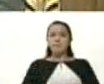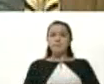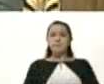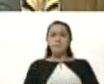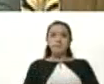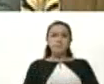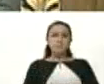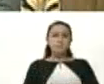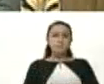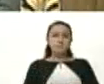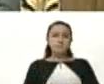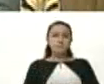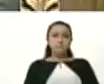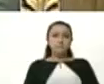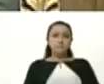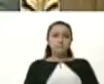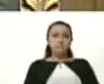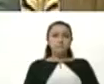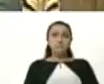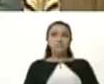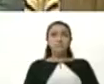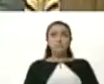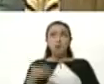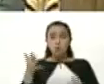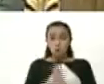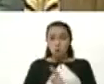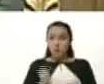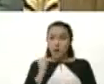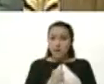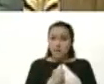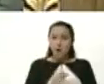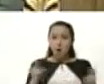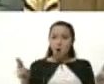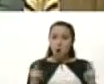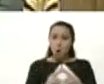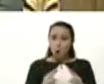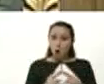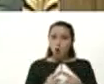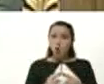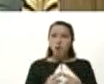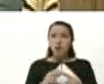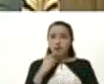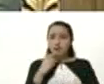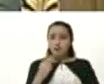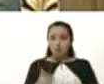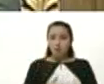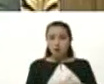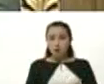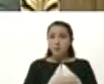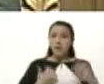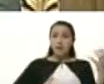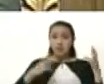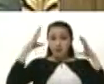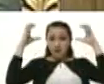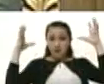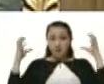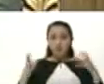porque por medio de ese trabajo se da a conocer, como dijo nuestro amigo Primera,